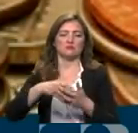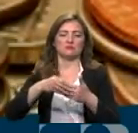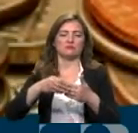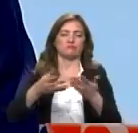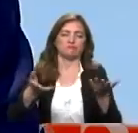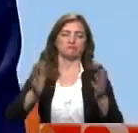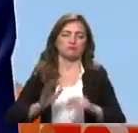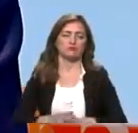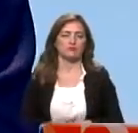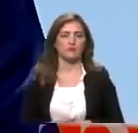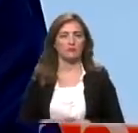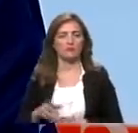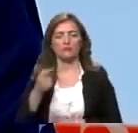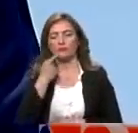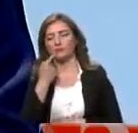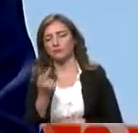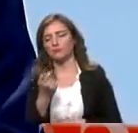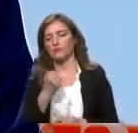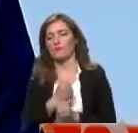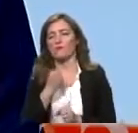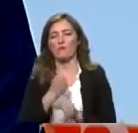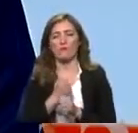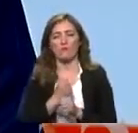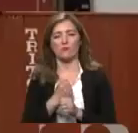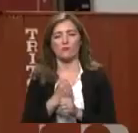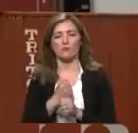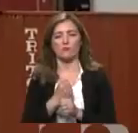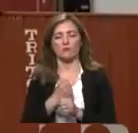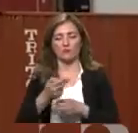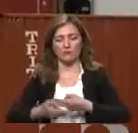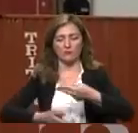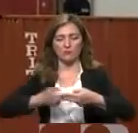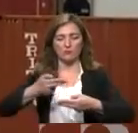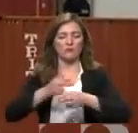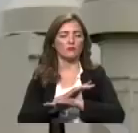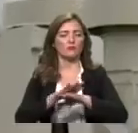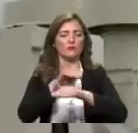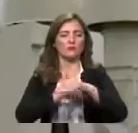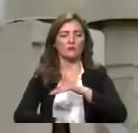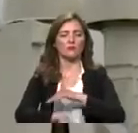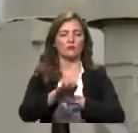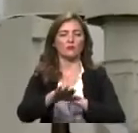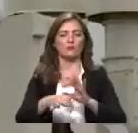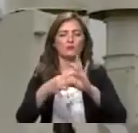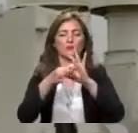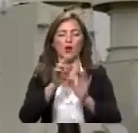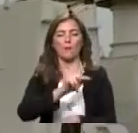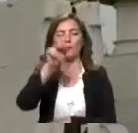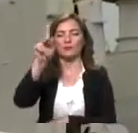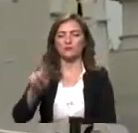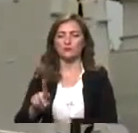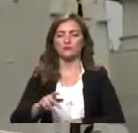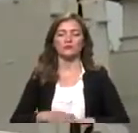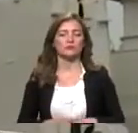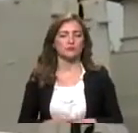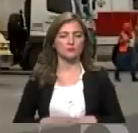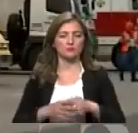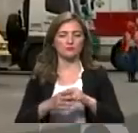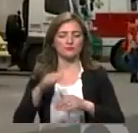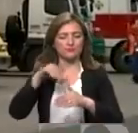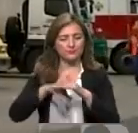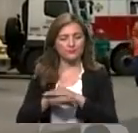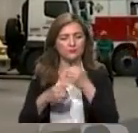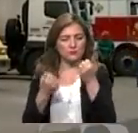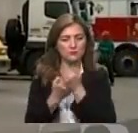dólares. Ontaneda aseguró que se trabajará también en concluir las negociaciones para ingresar a la Alianza del Pacífico y que casa adentro